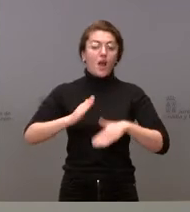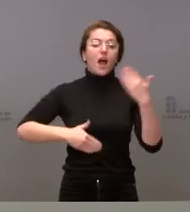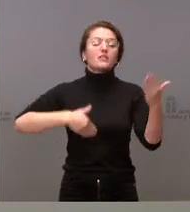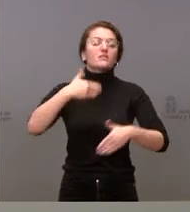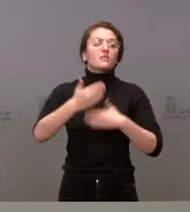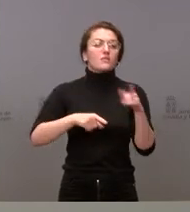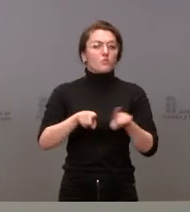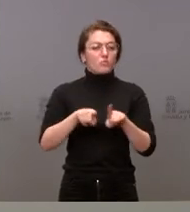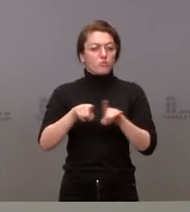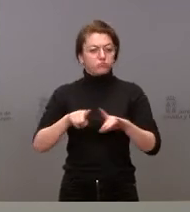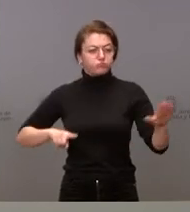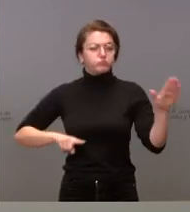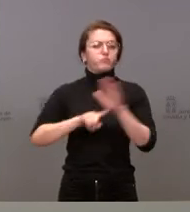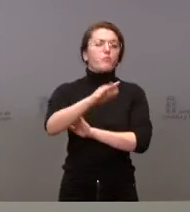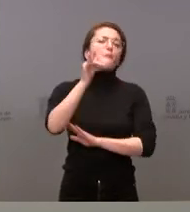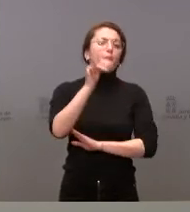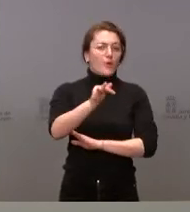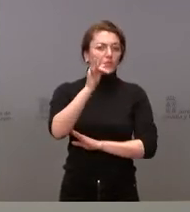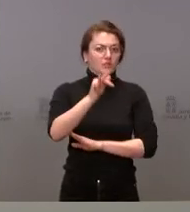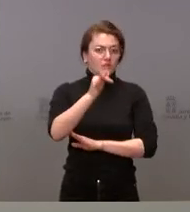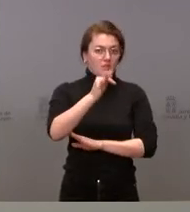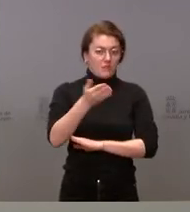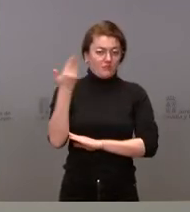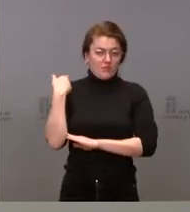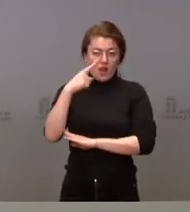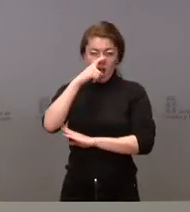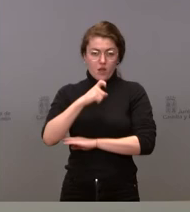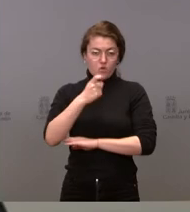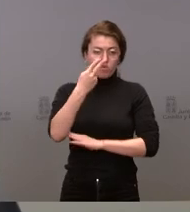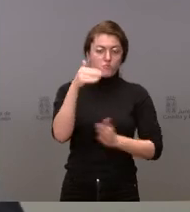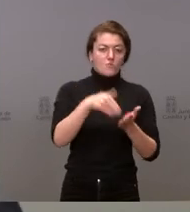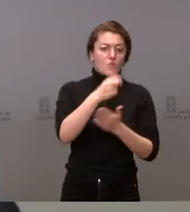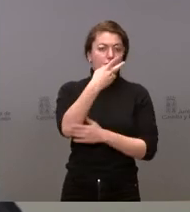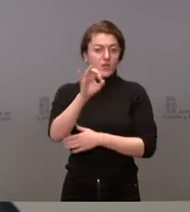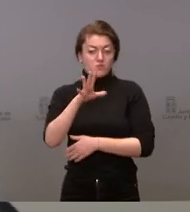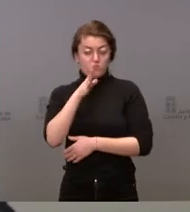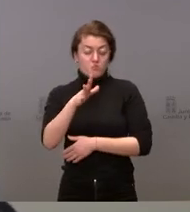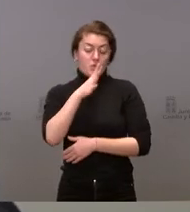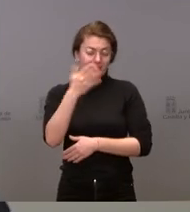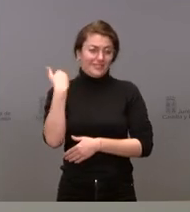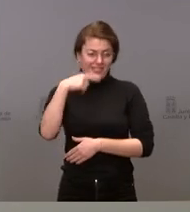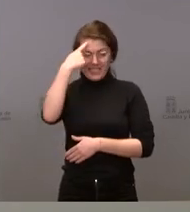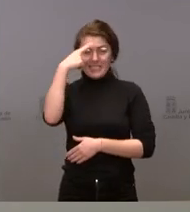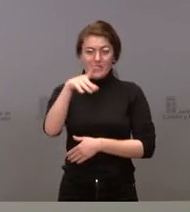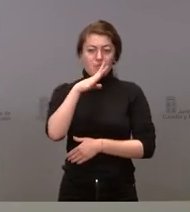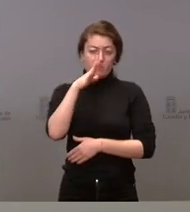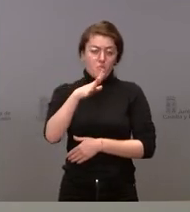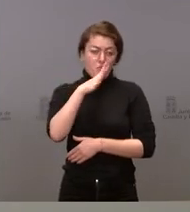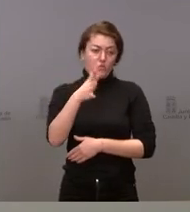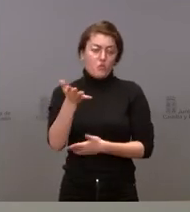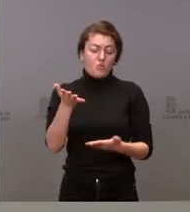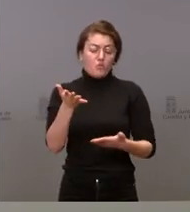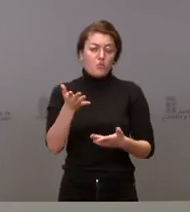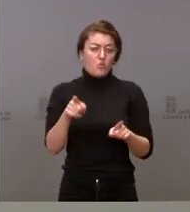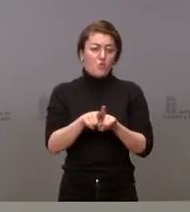calificarse como positiva con respecto al ejercicio del año anterior del año 2020 que por motivos que todos ustedes conocen sufrió una